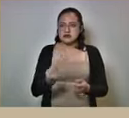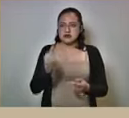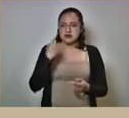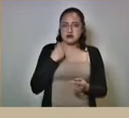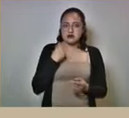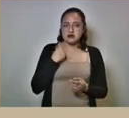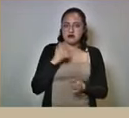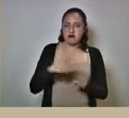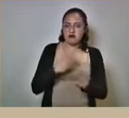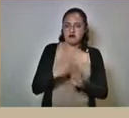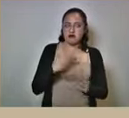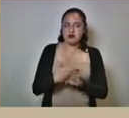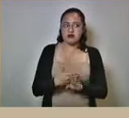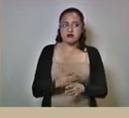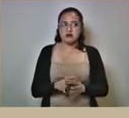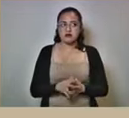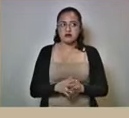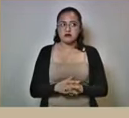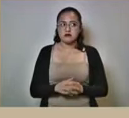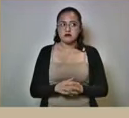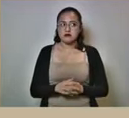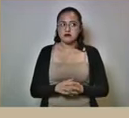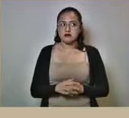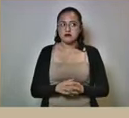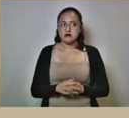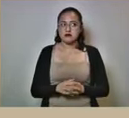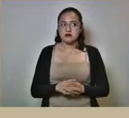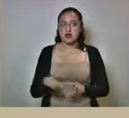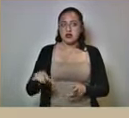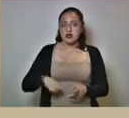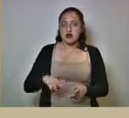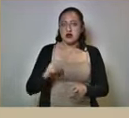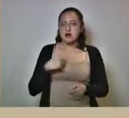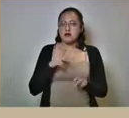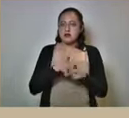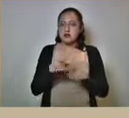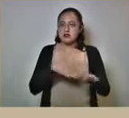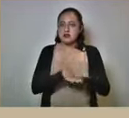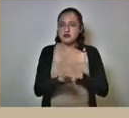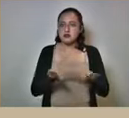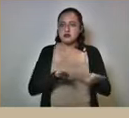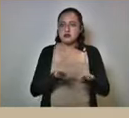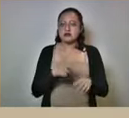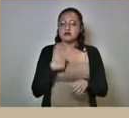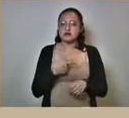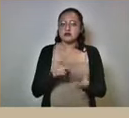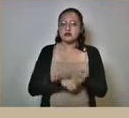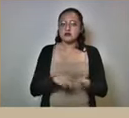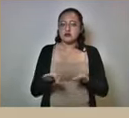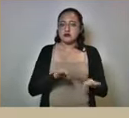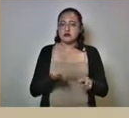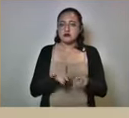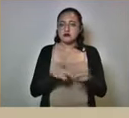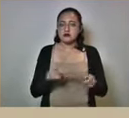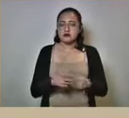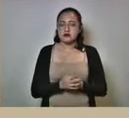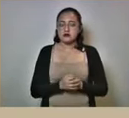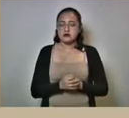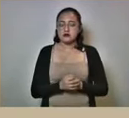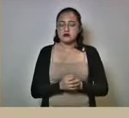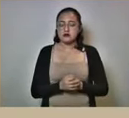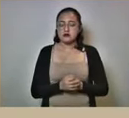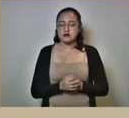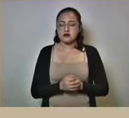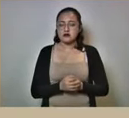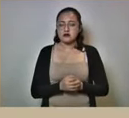¿no? Incluso. ¿Pero tú eres periodista o eres interesado? No, soy periodista, señor gobernador. ¿Sí?